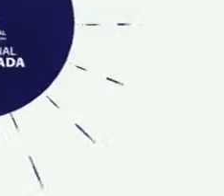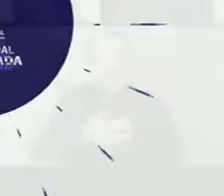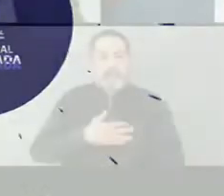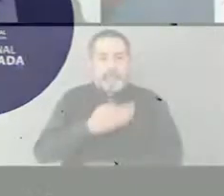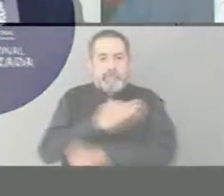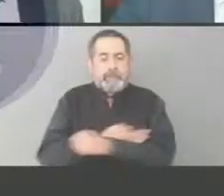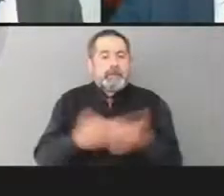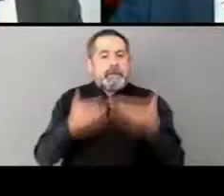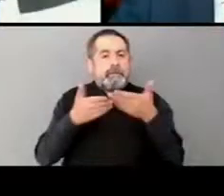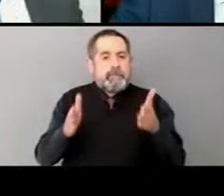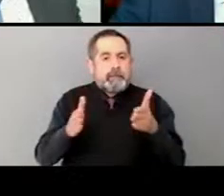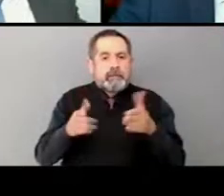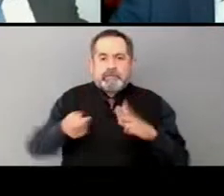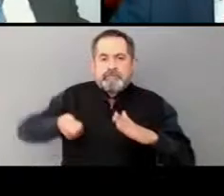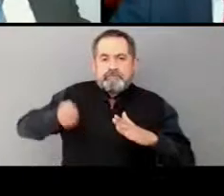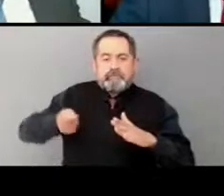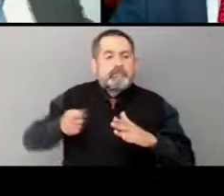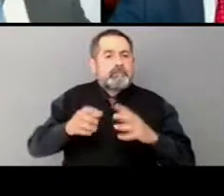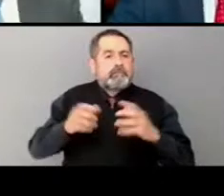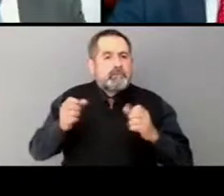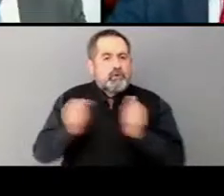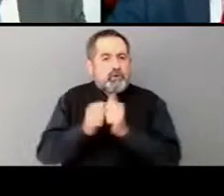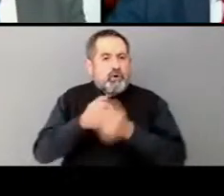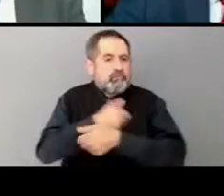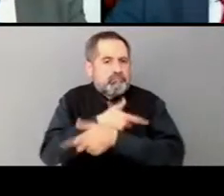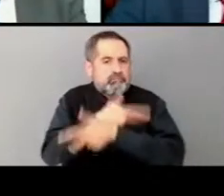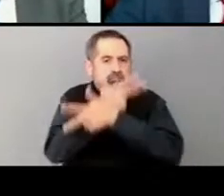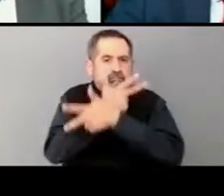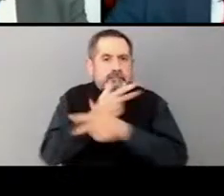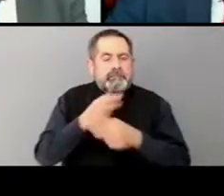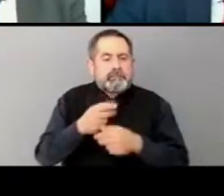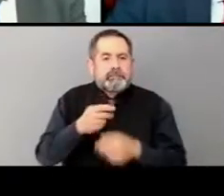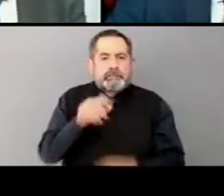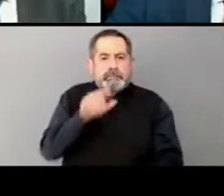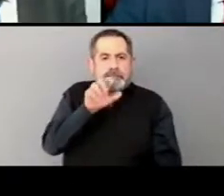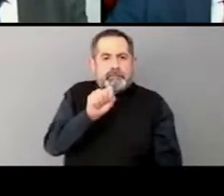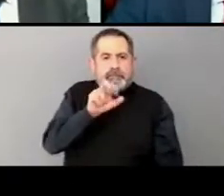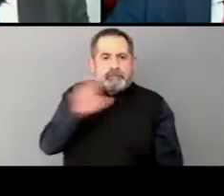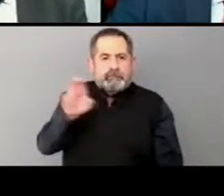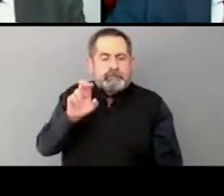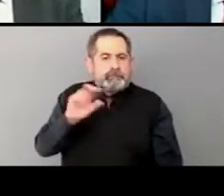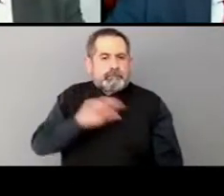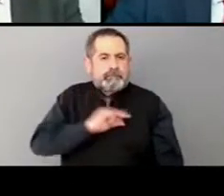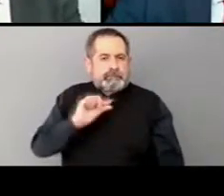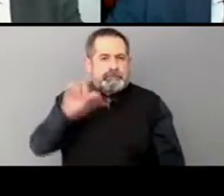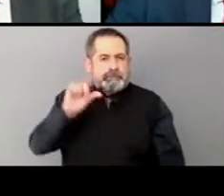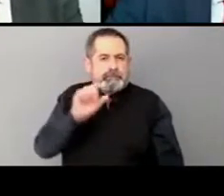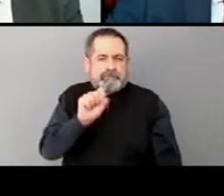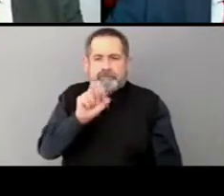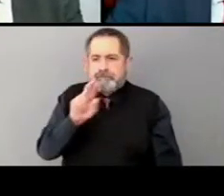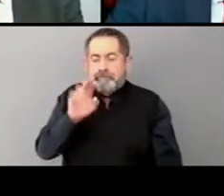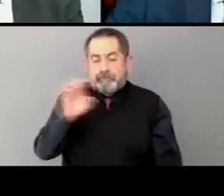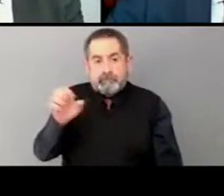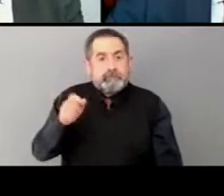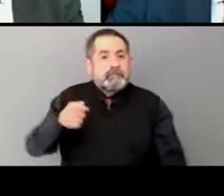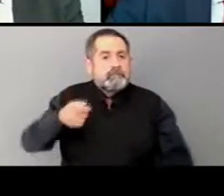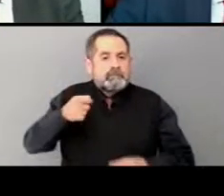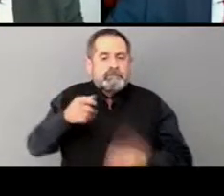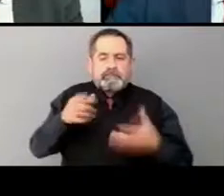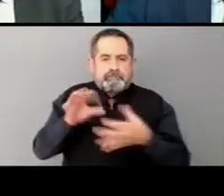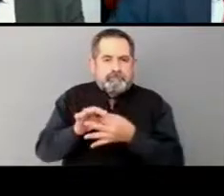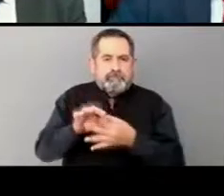abre la sesión de resolución por videoconferencia de la Sala Regional Especializada del Tribunal Electoral del Poder Judicial de la